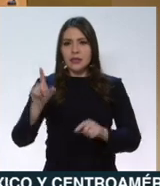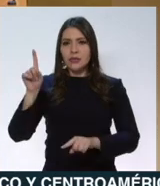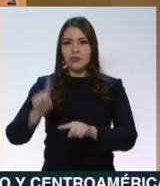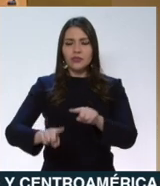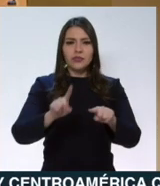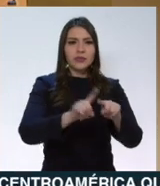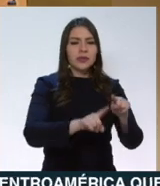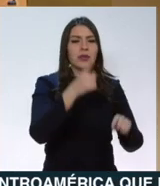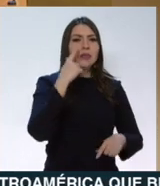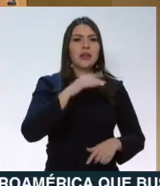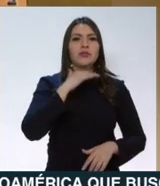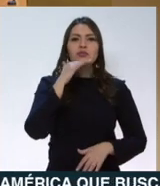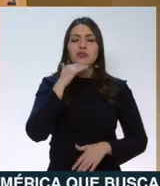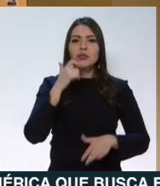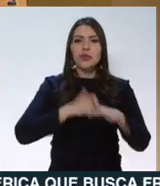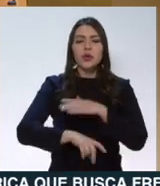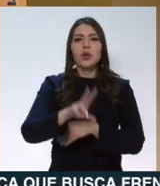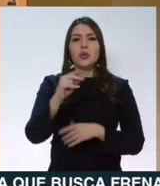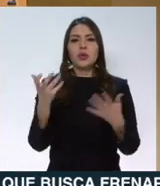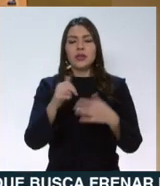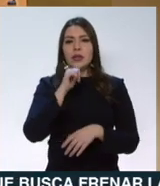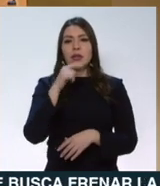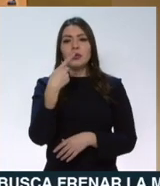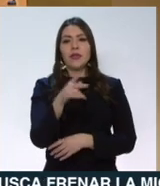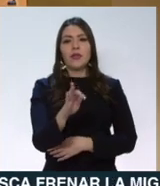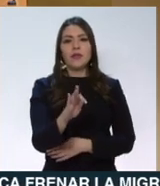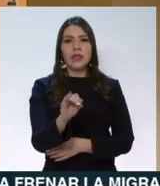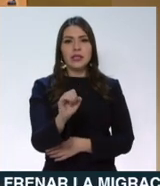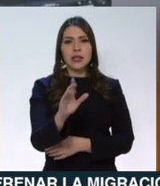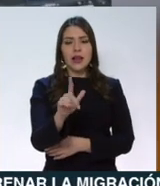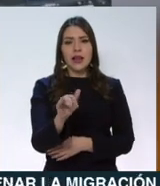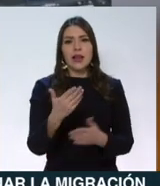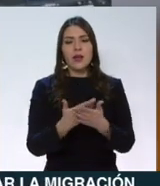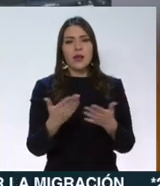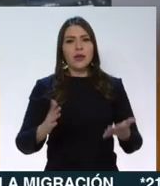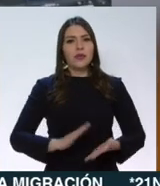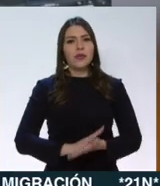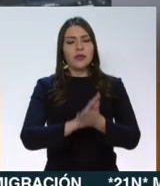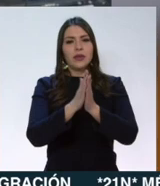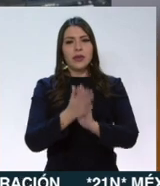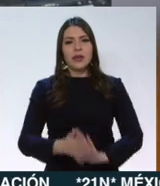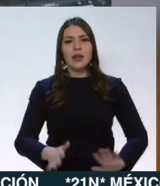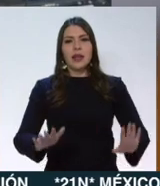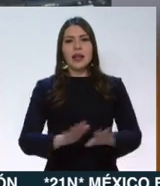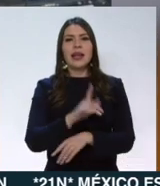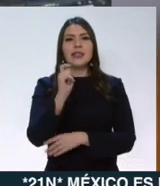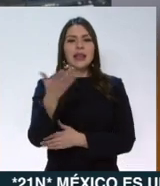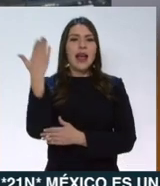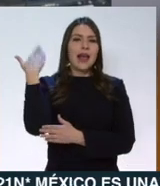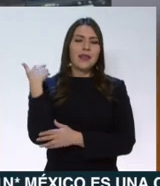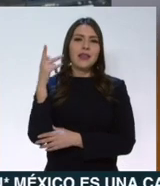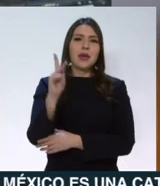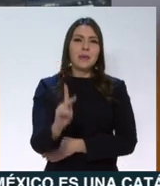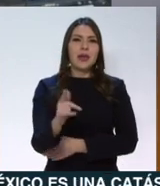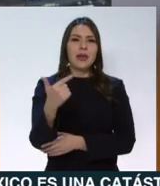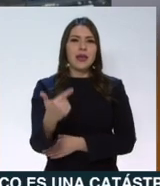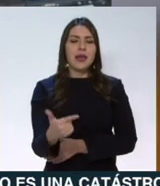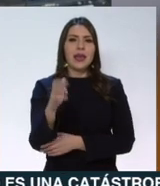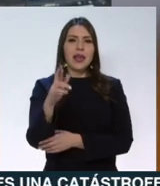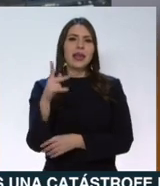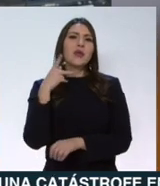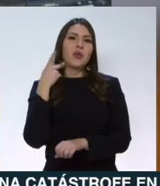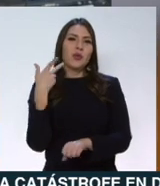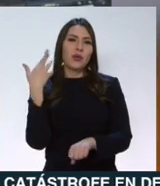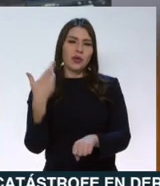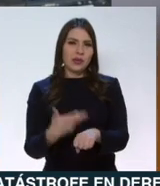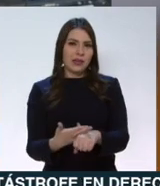y a la corrupción. La Fiscalía significa una transformación completa de lo que era la PGR, la Procuración de